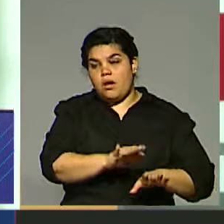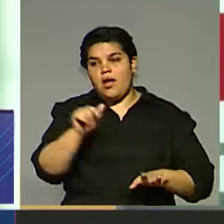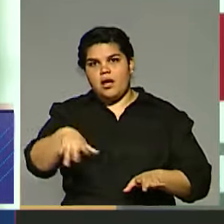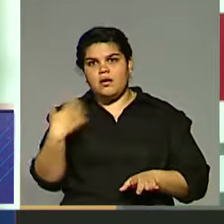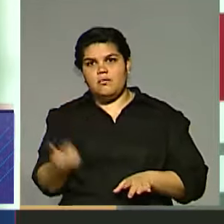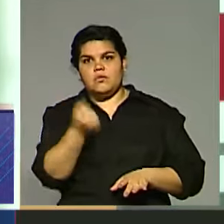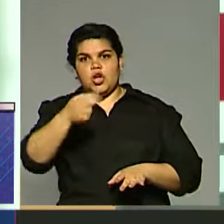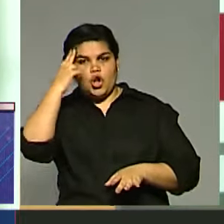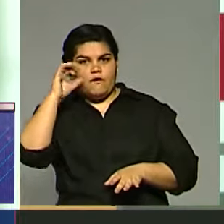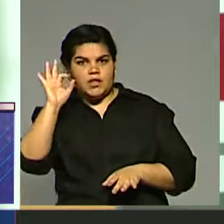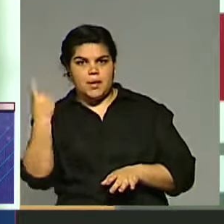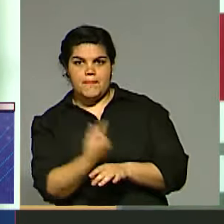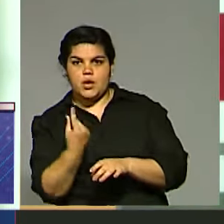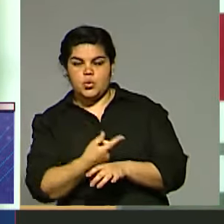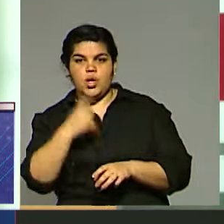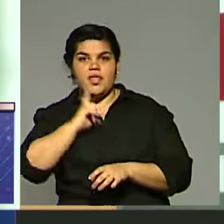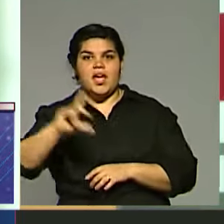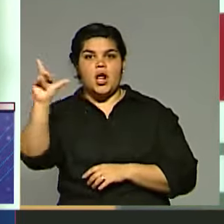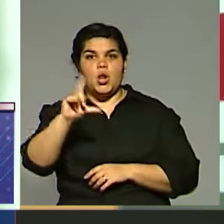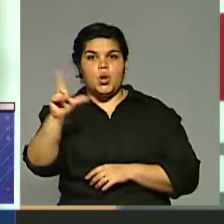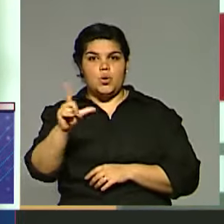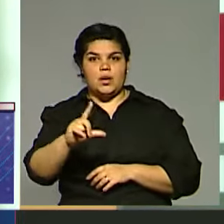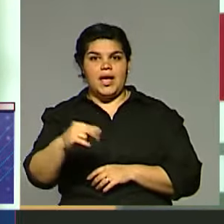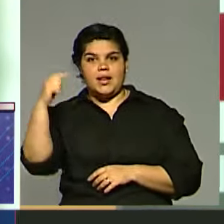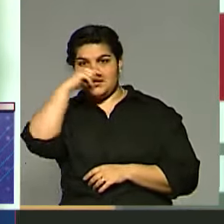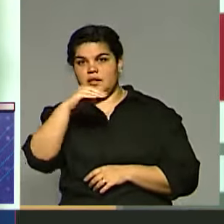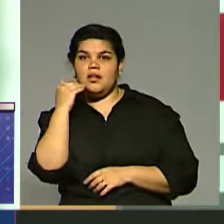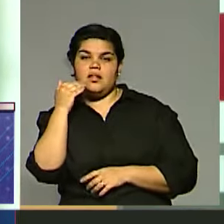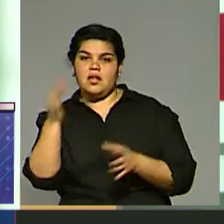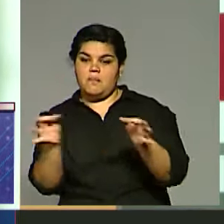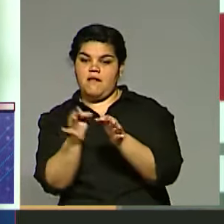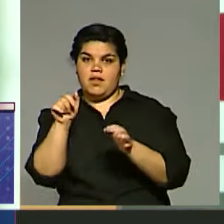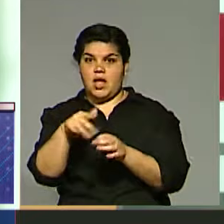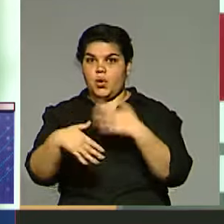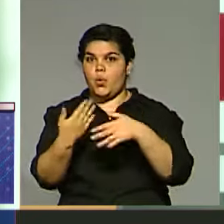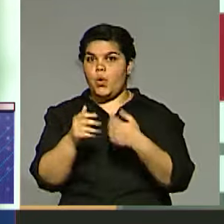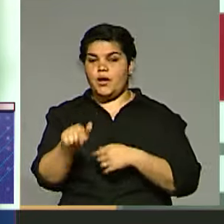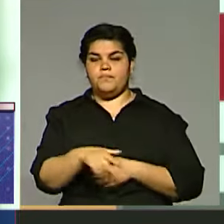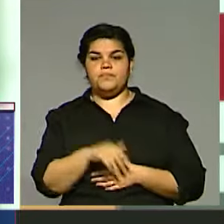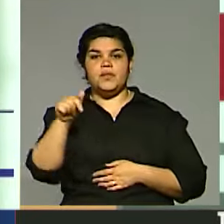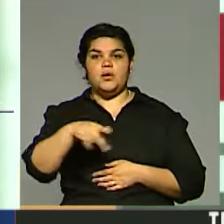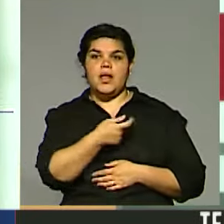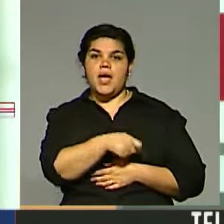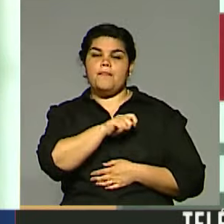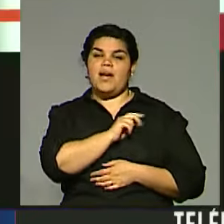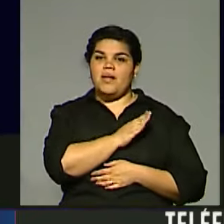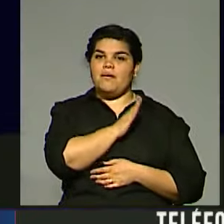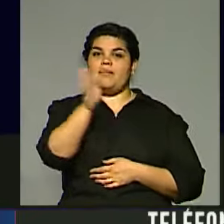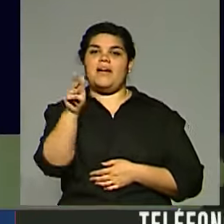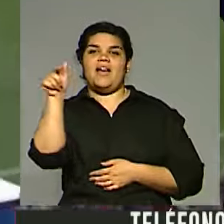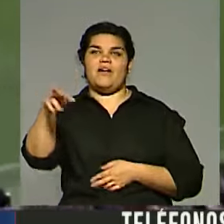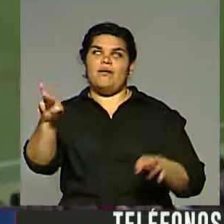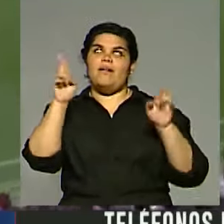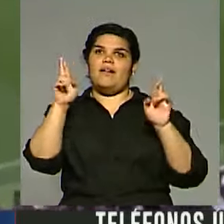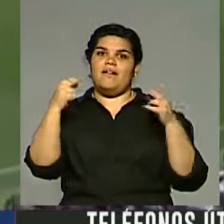largo de los 90 minutos el día lunes a las 19 aquí en el Estadio Malvinas Argentinas. Vamos a viajar hasta España. Ojalá pudiéramos viajar y quedarnos allá por